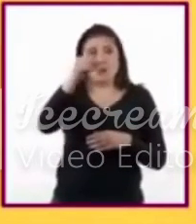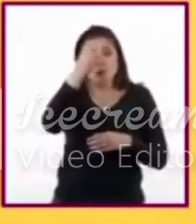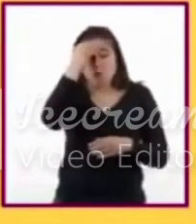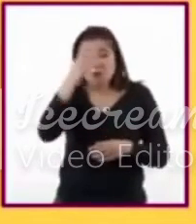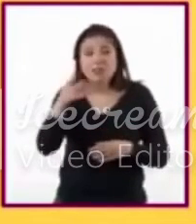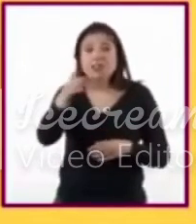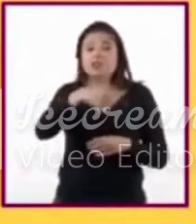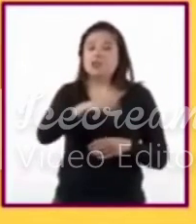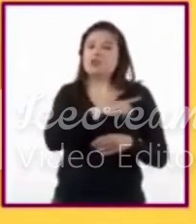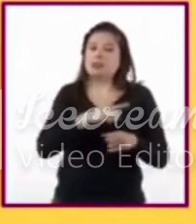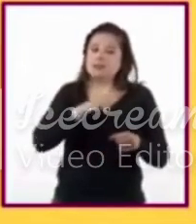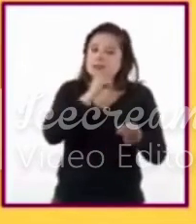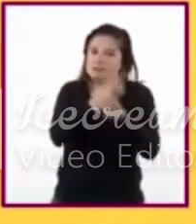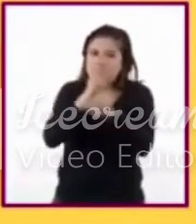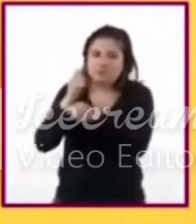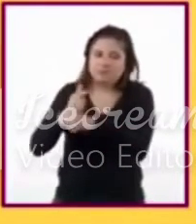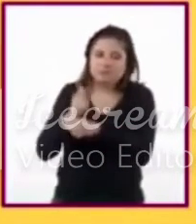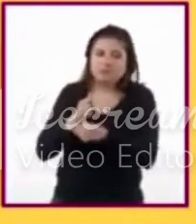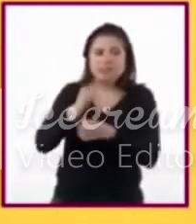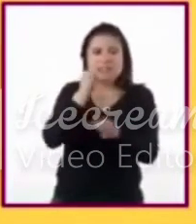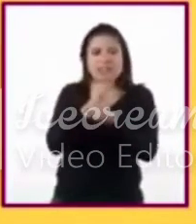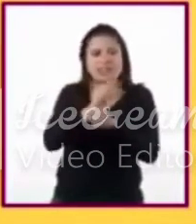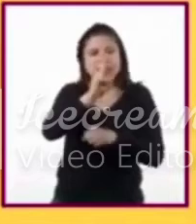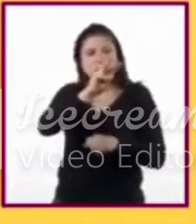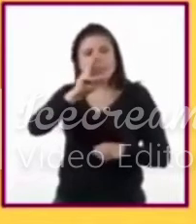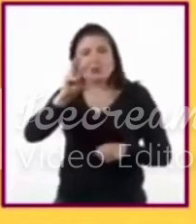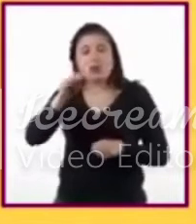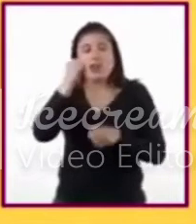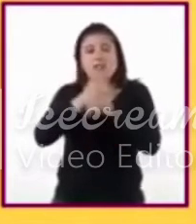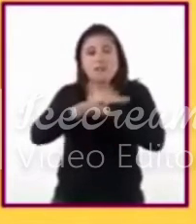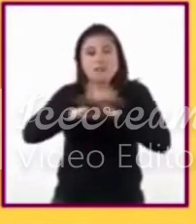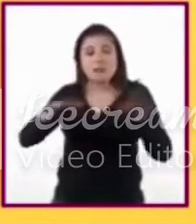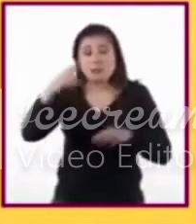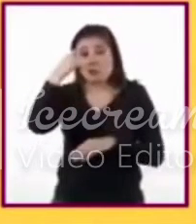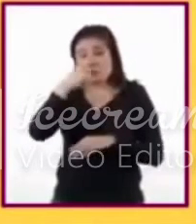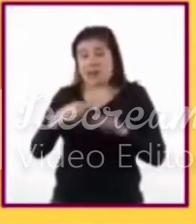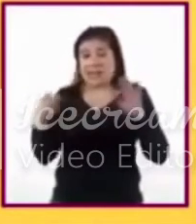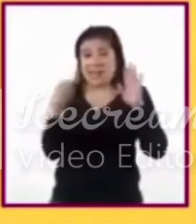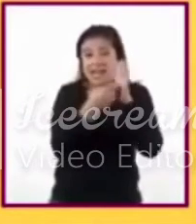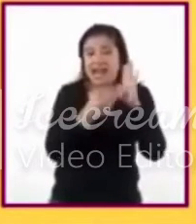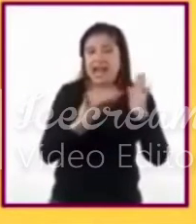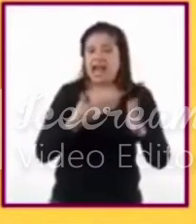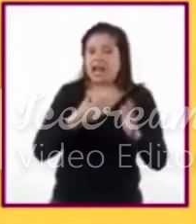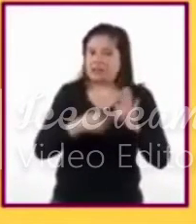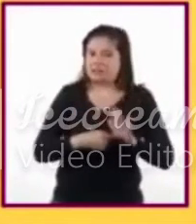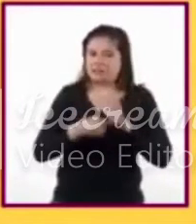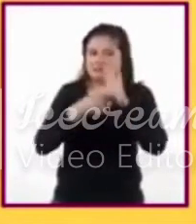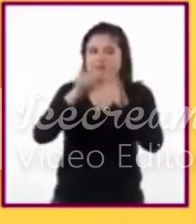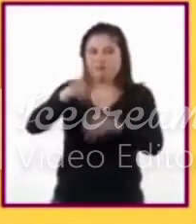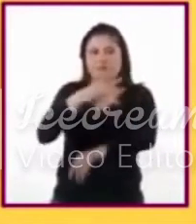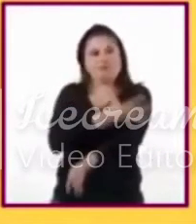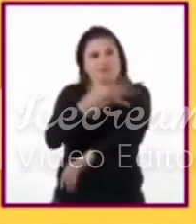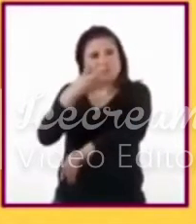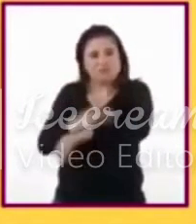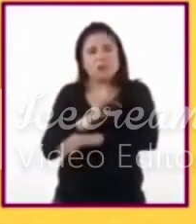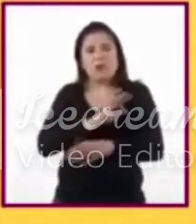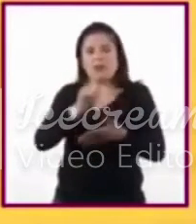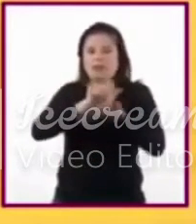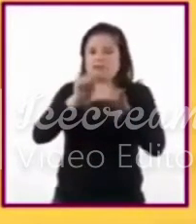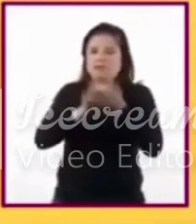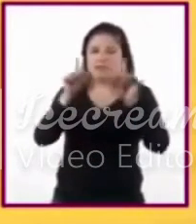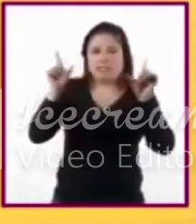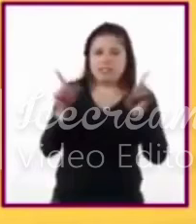deben verificar las páginas que ofrecen información para que ésta tenga validez y así puedan hacer un buen